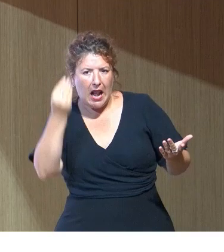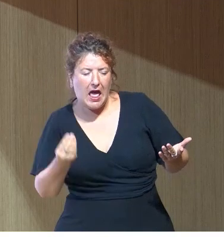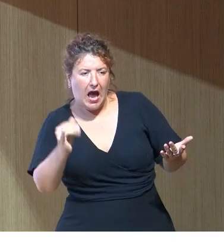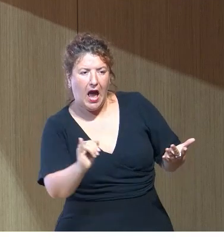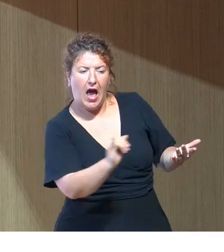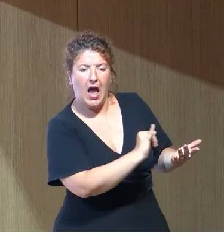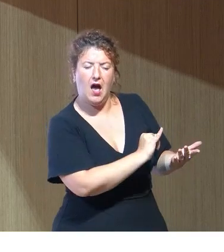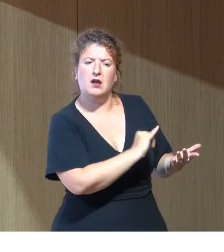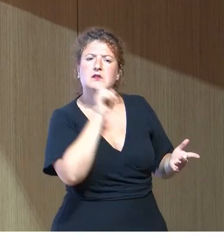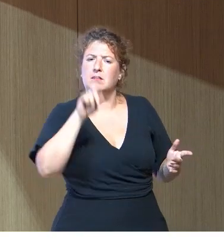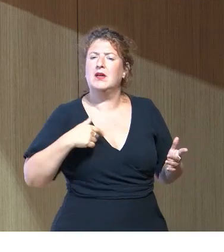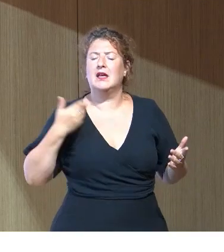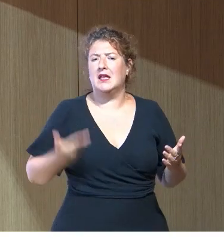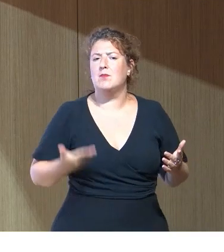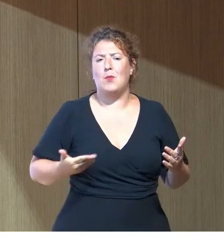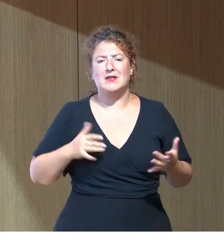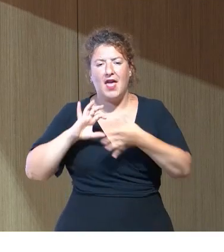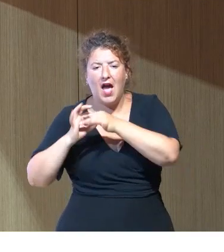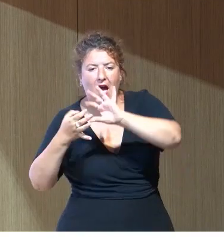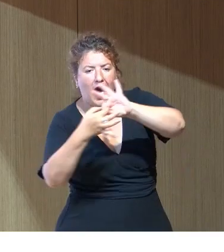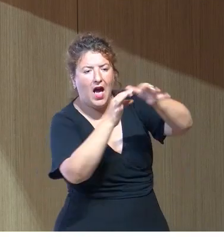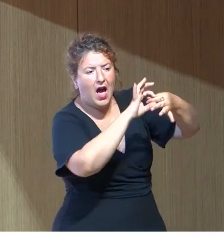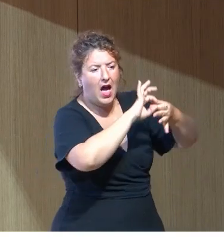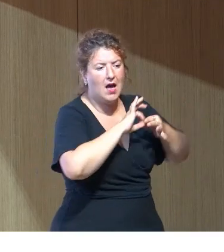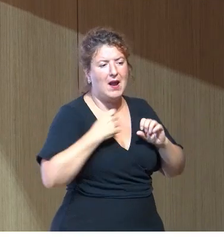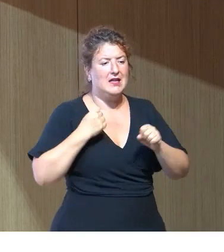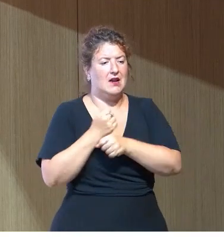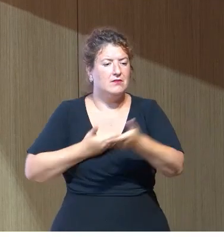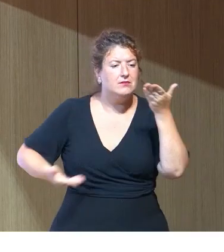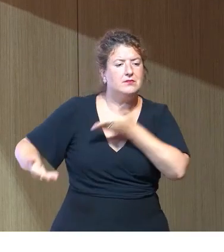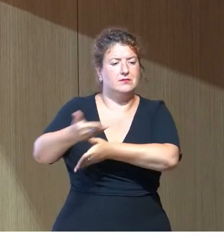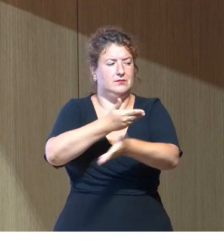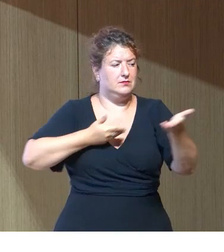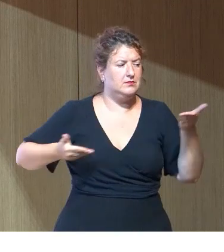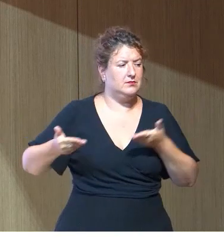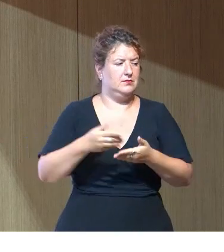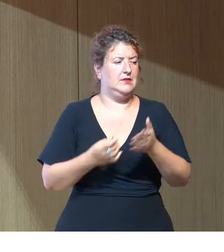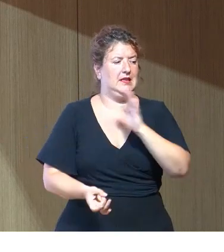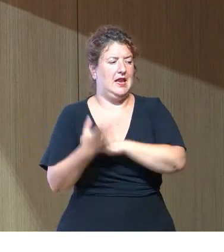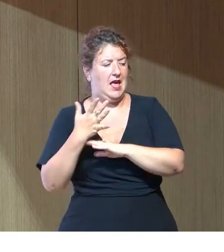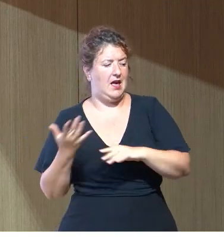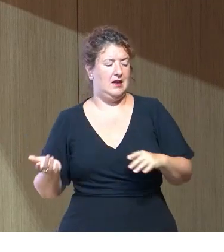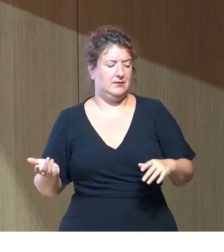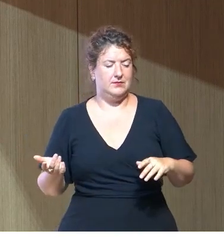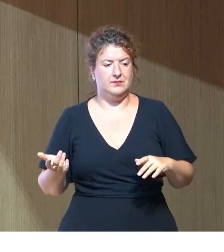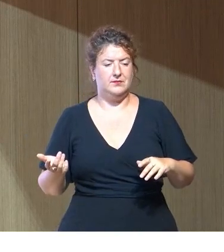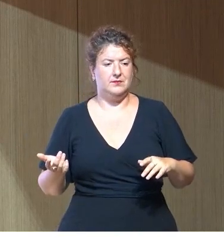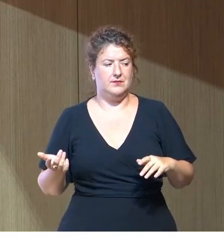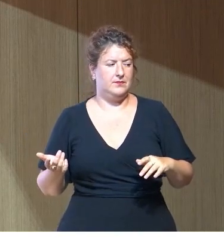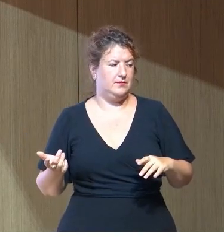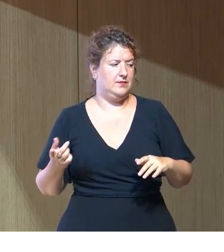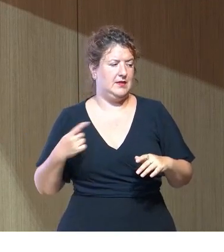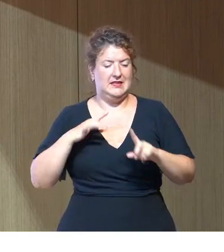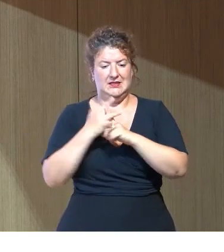de que se hagan alianzas para que conjuntamente se diseñen acciones para cambiar esta